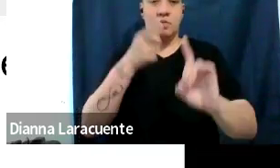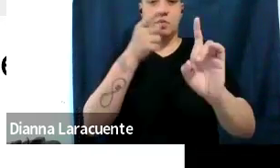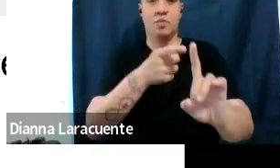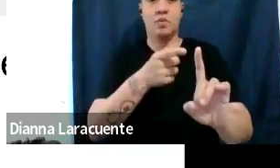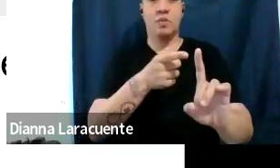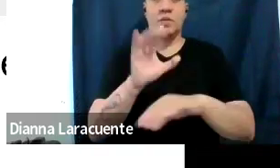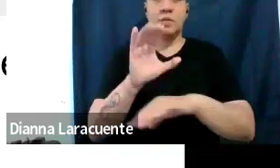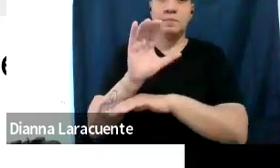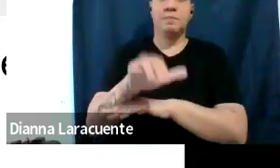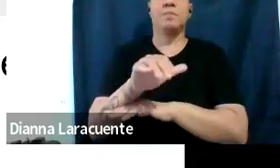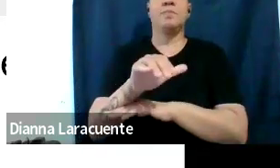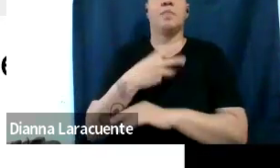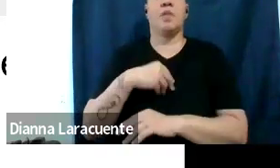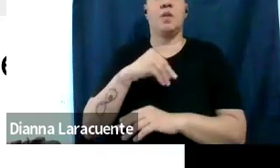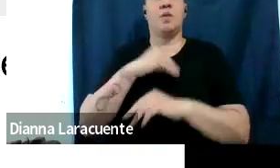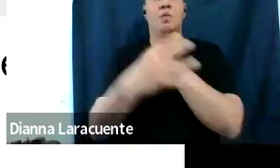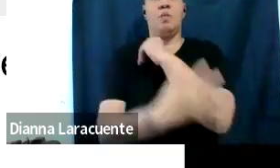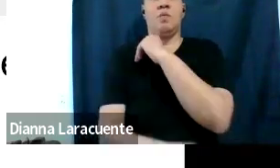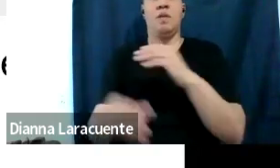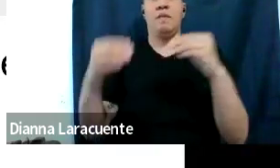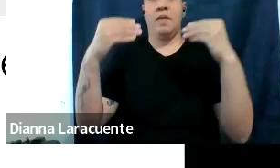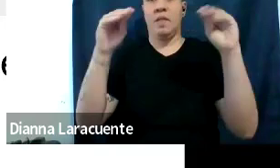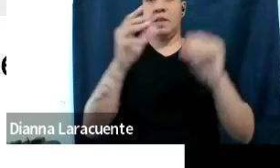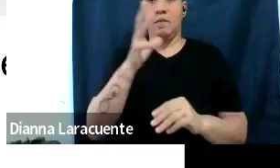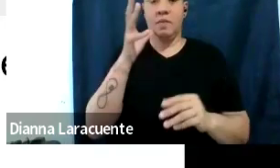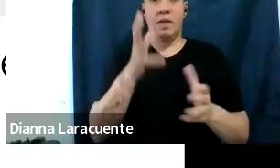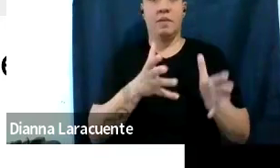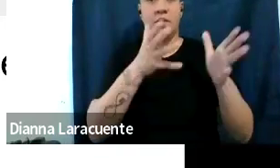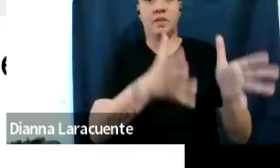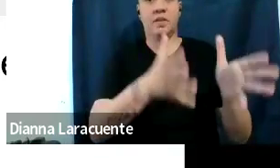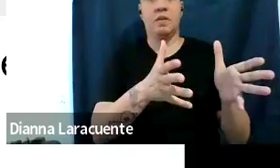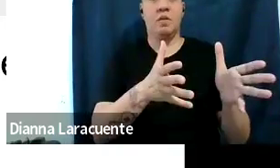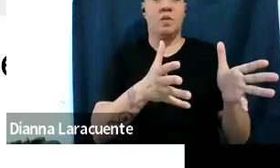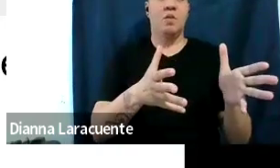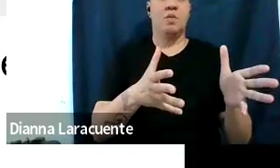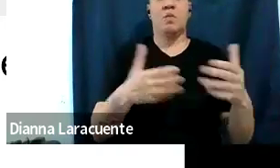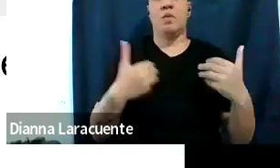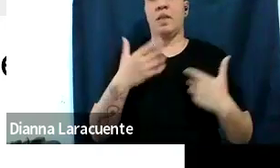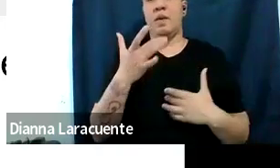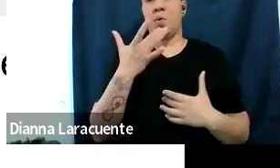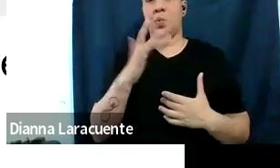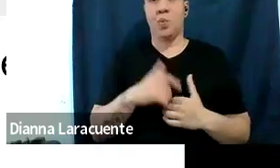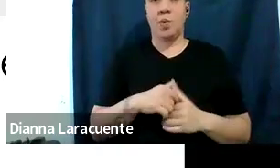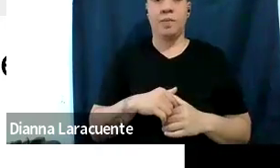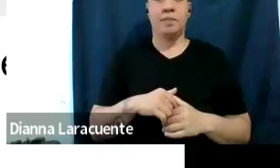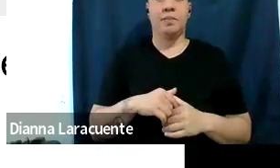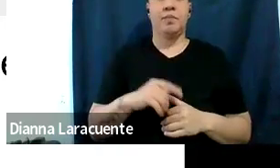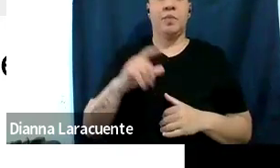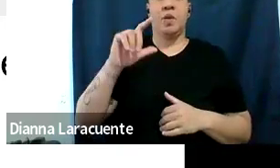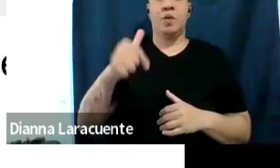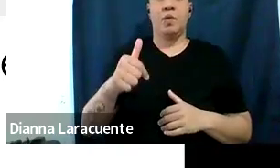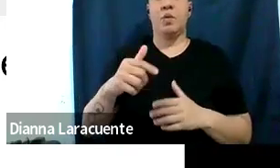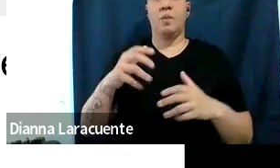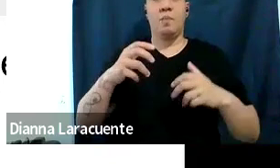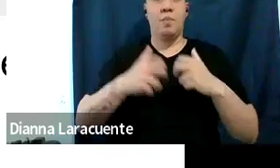los propietarios pobres a vender sus fincas, abandonarlas a otros más afortunados. Después del ciclón y la crisis económica